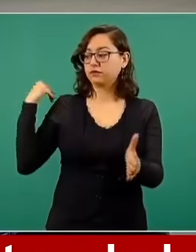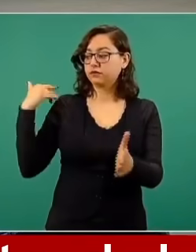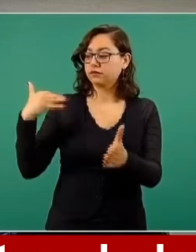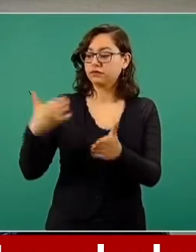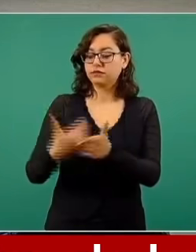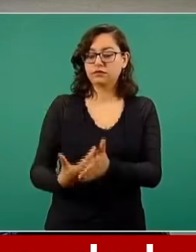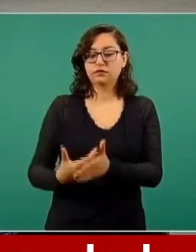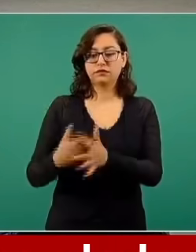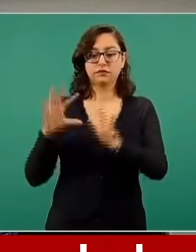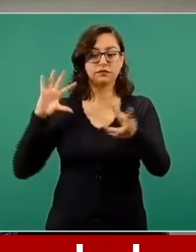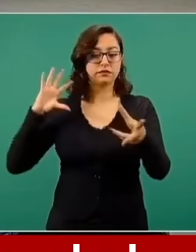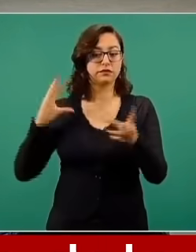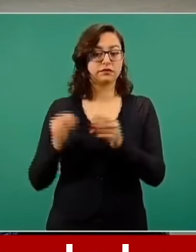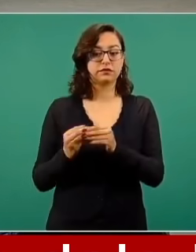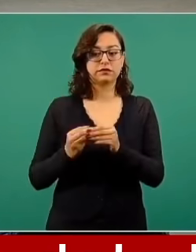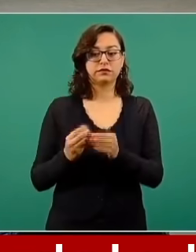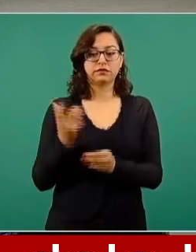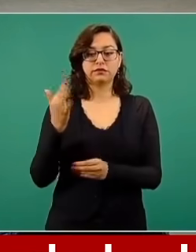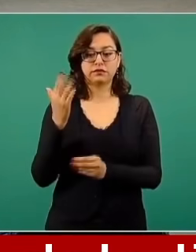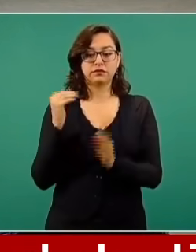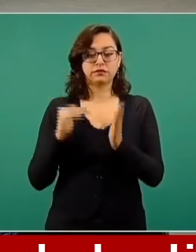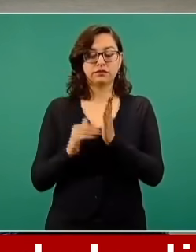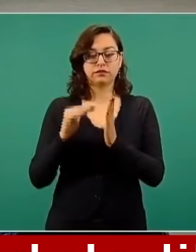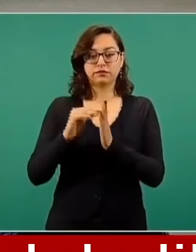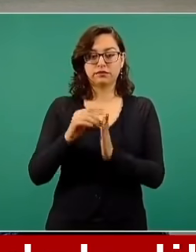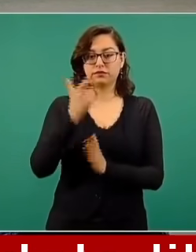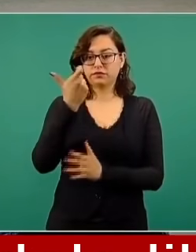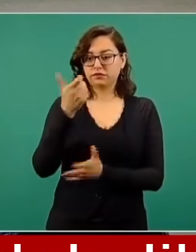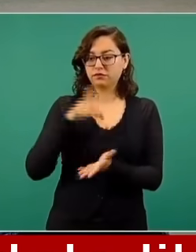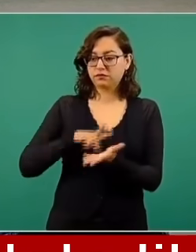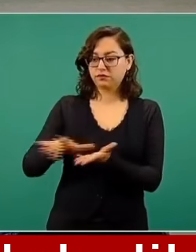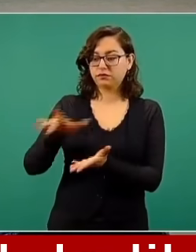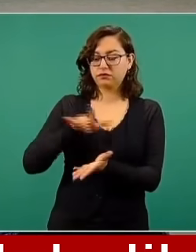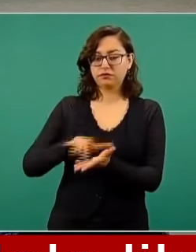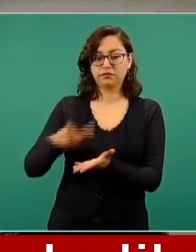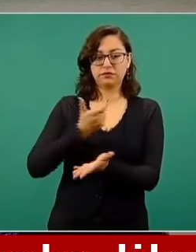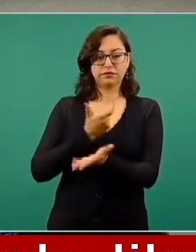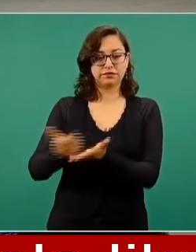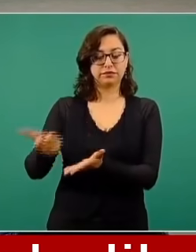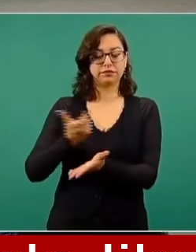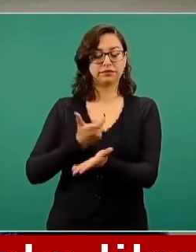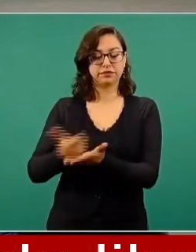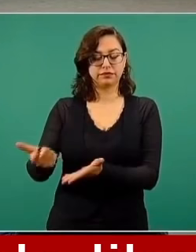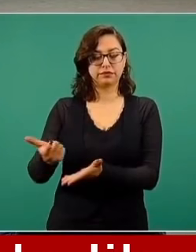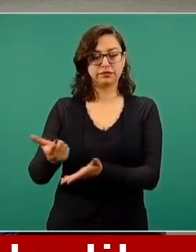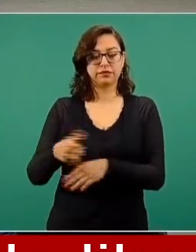alrededor de 50 millones de pesos.